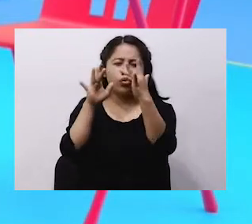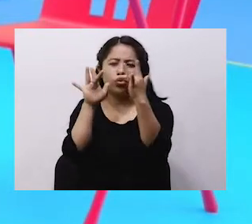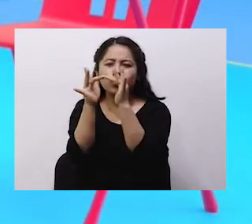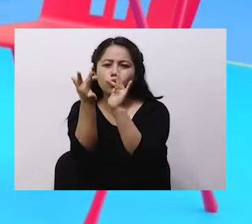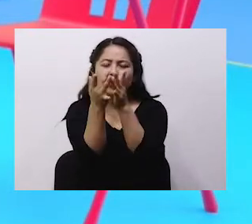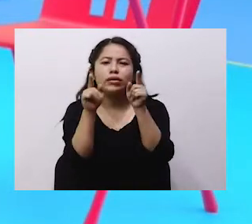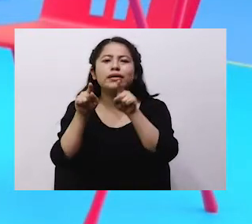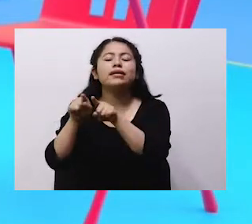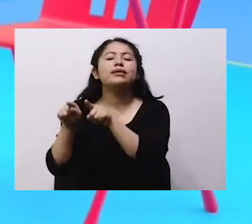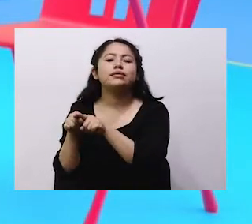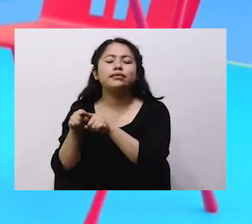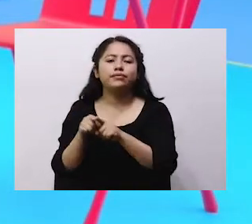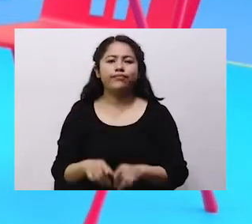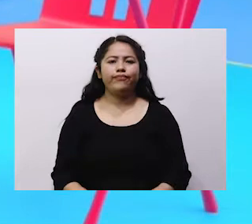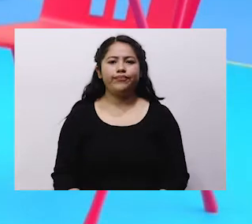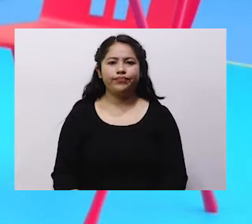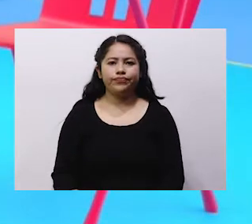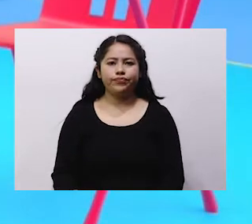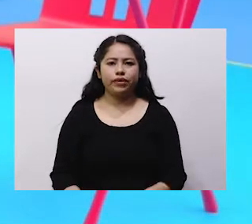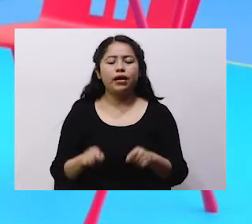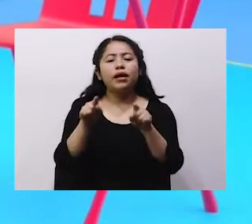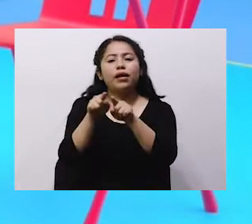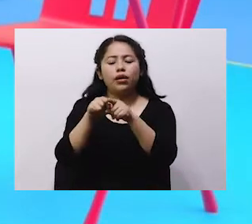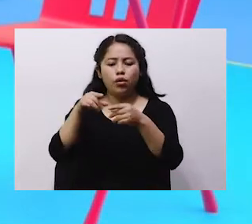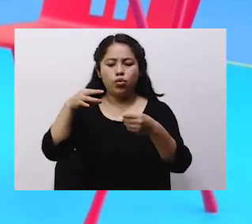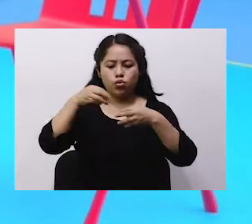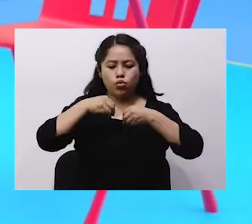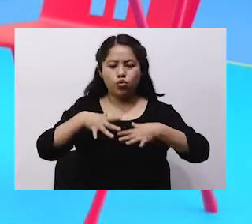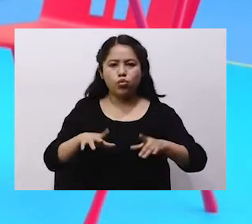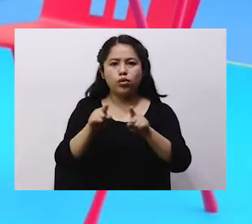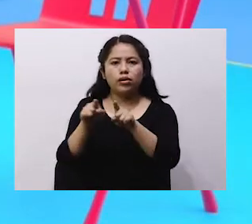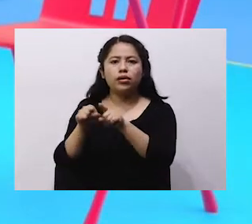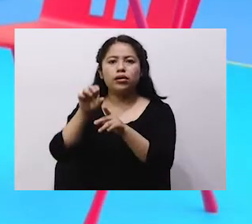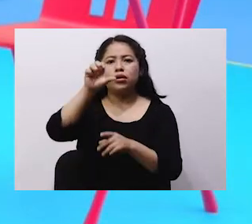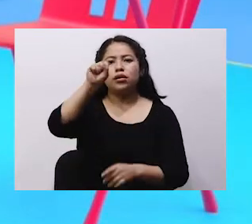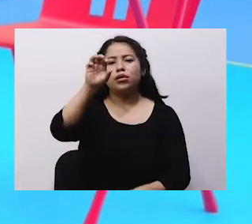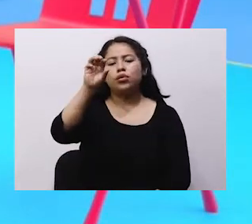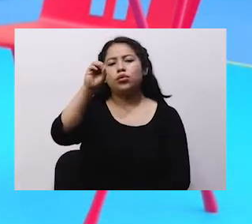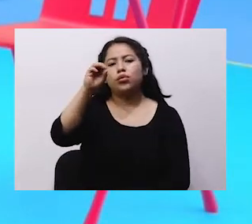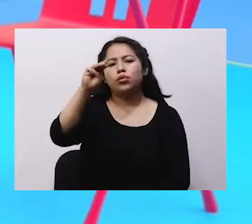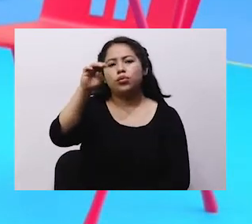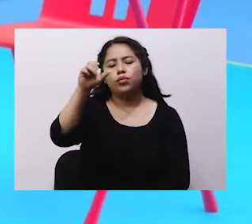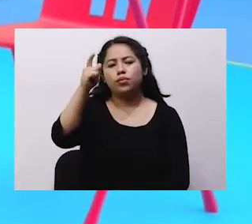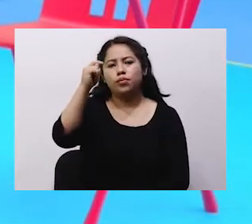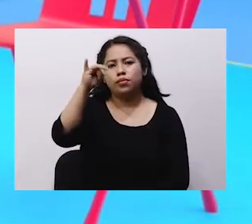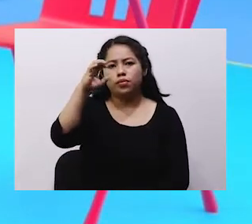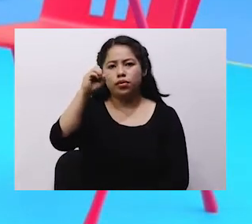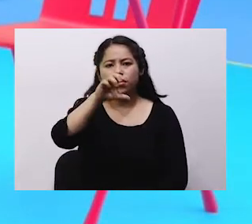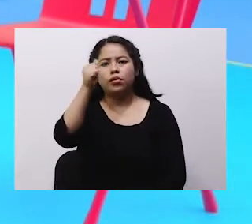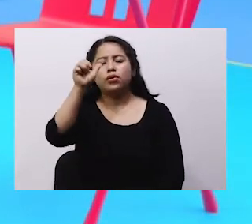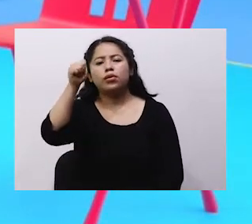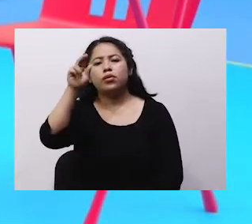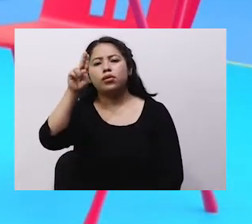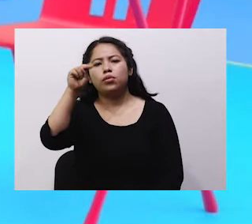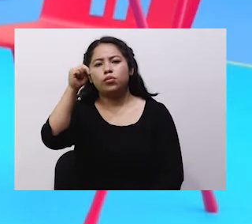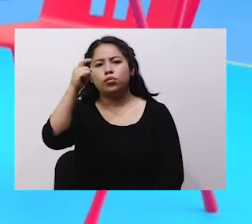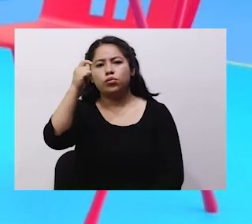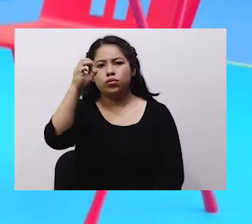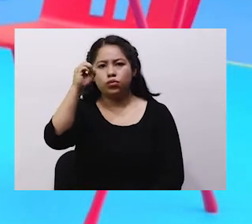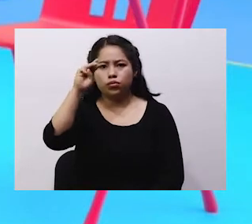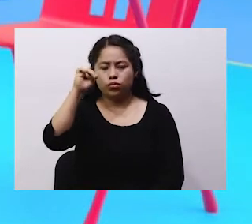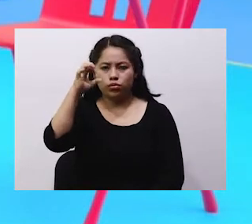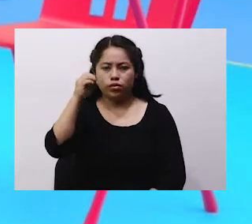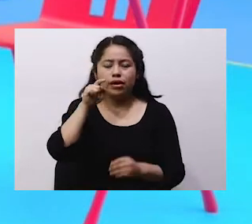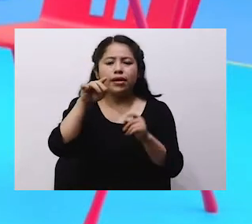nervios. Hablamos del sistema nervioso somático autónomo. Entonces, todo este conjunto de nervios, cerebro